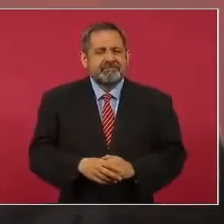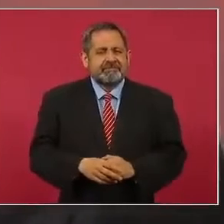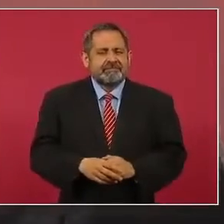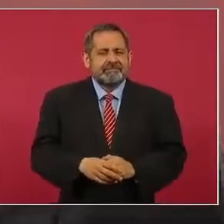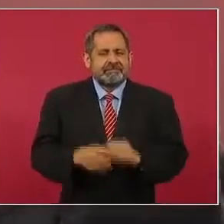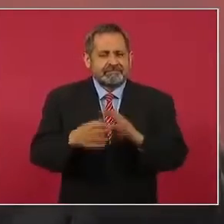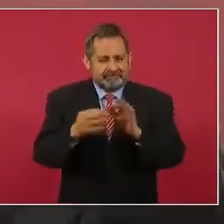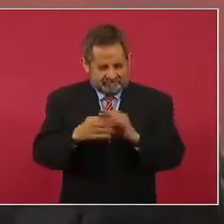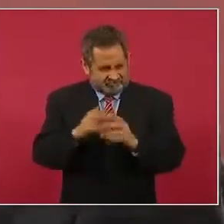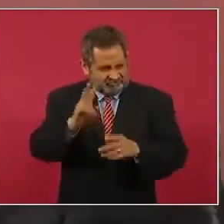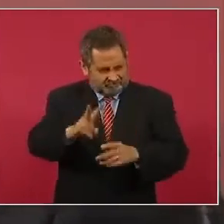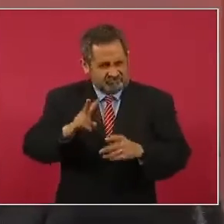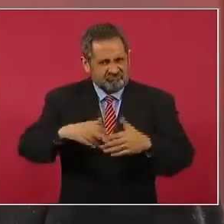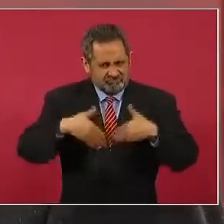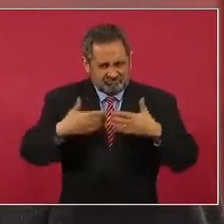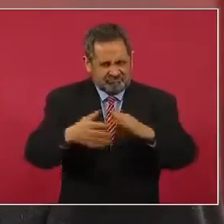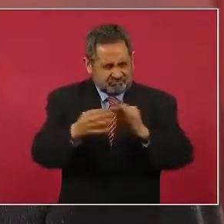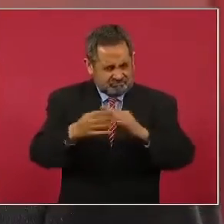dorándonos la píldora?